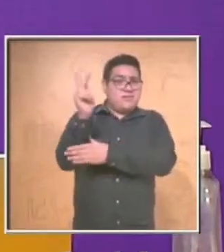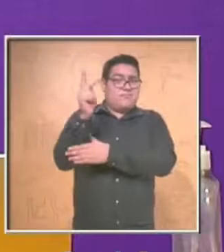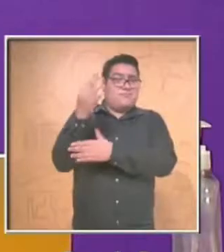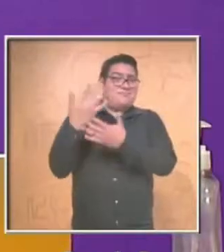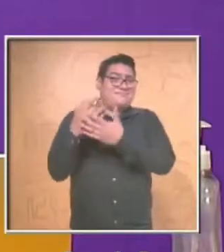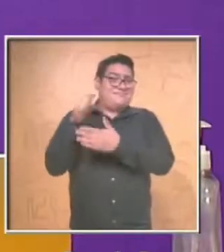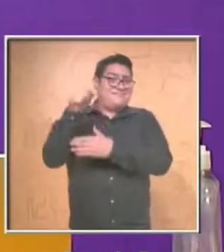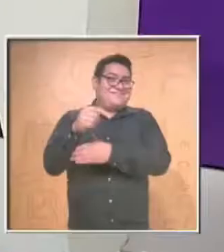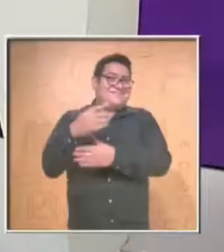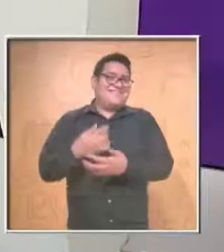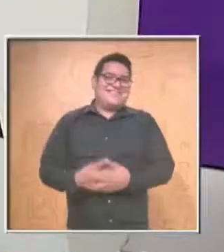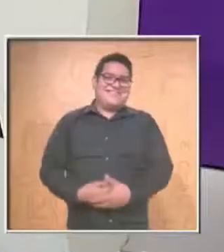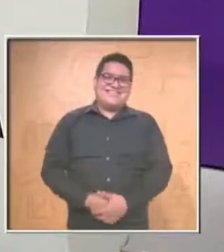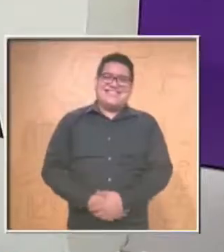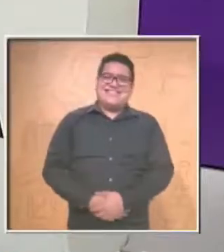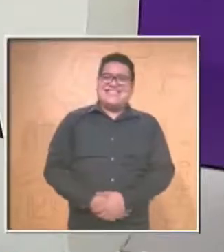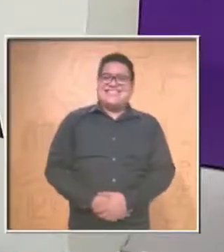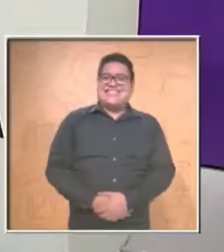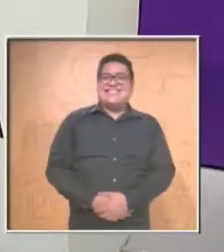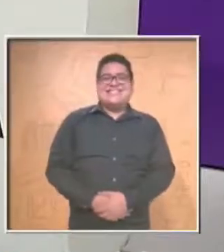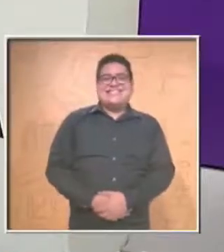esperamos.